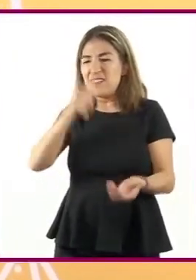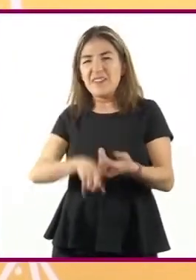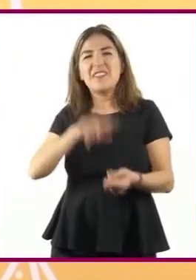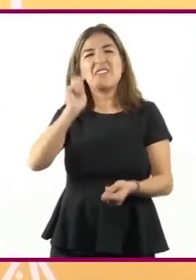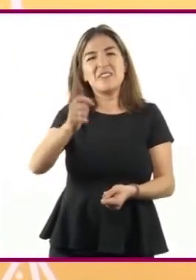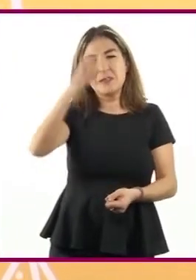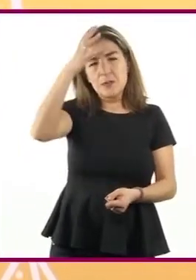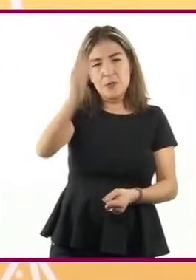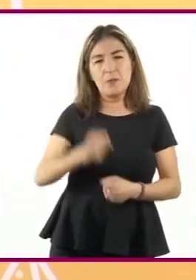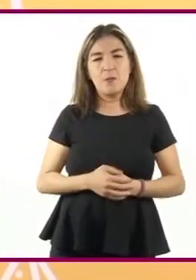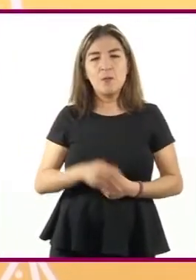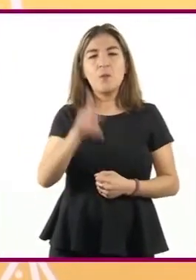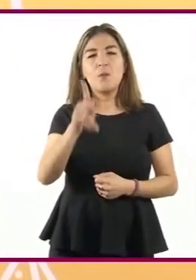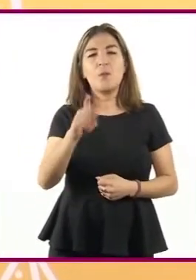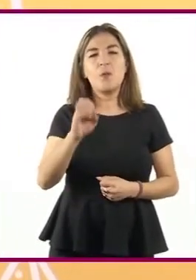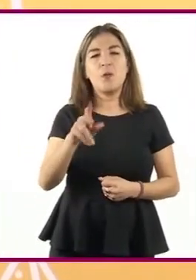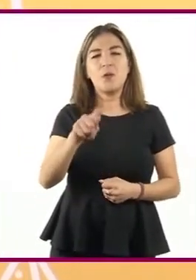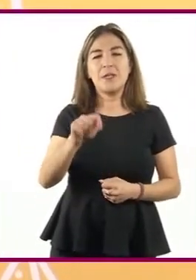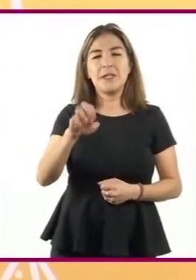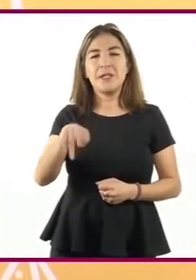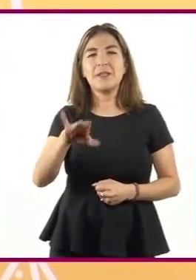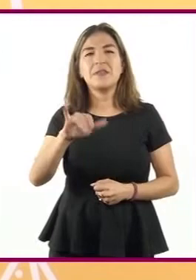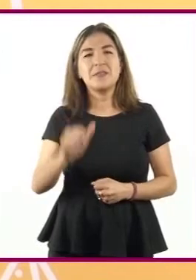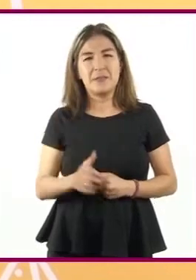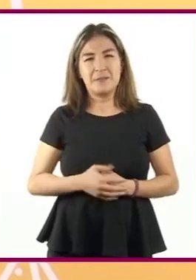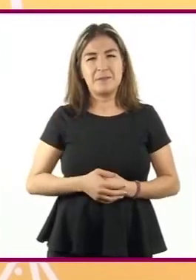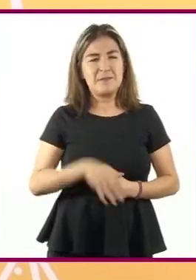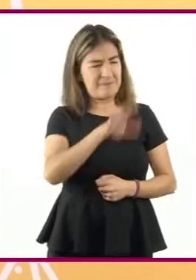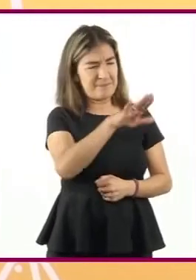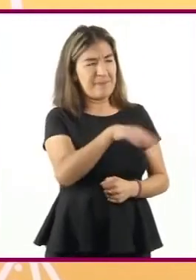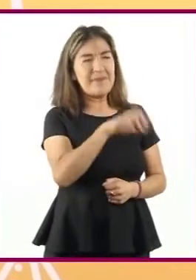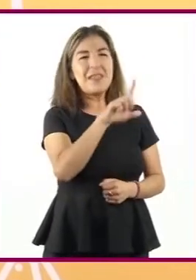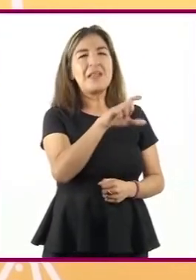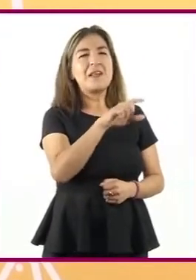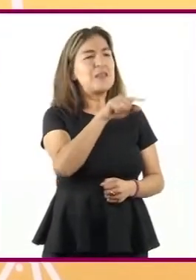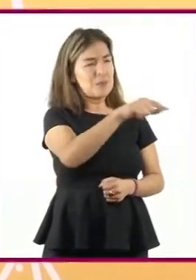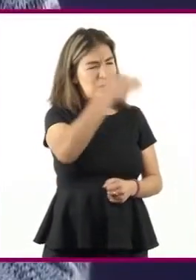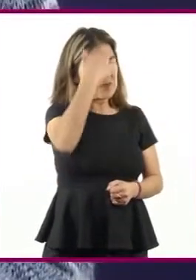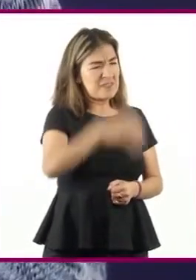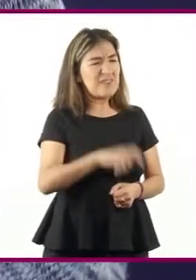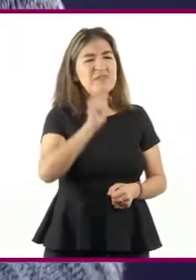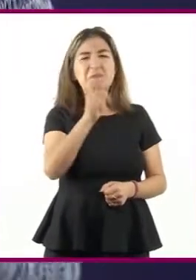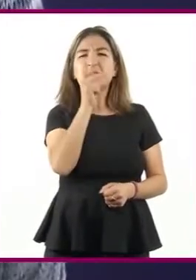de potencia. Leslie, ¿tú sabes qué es potencia?